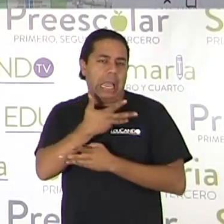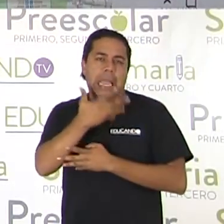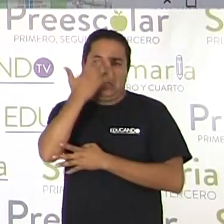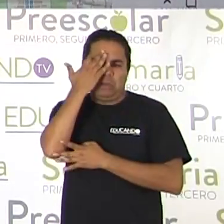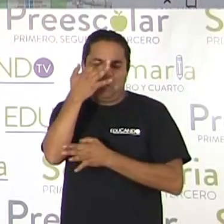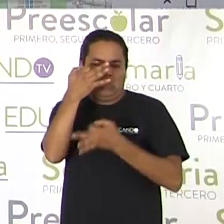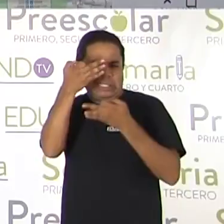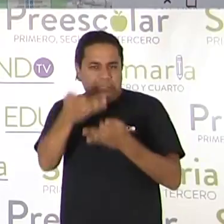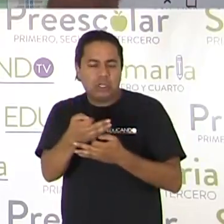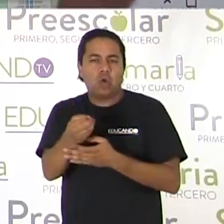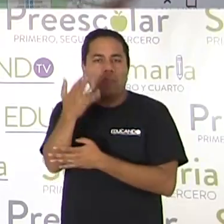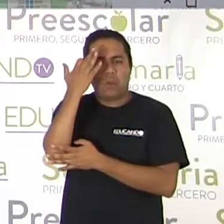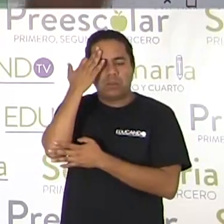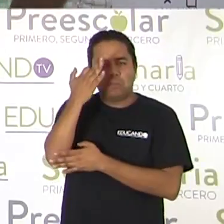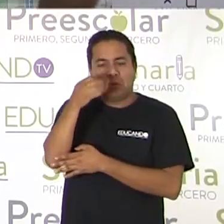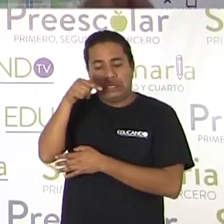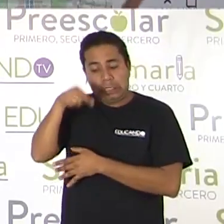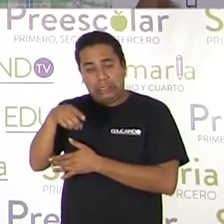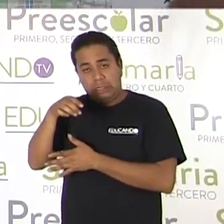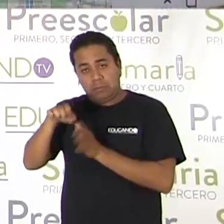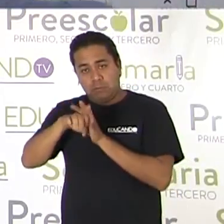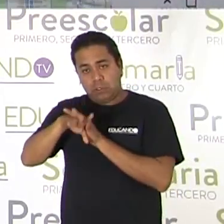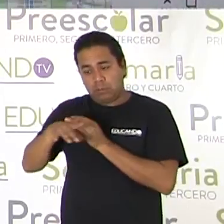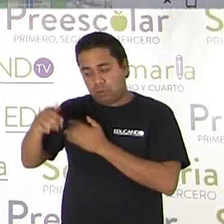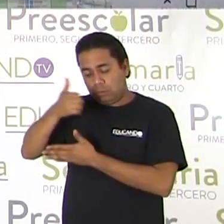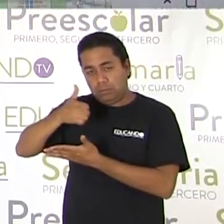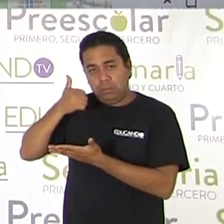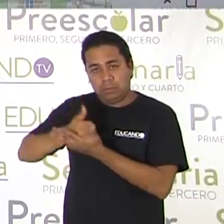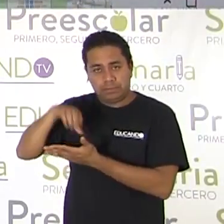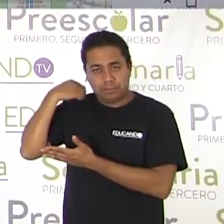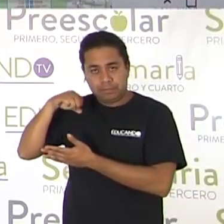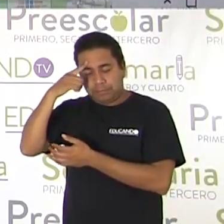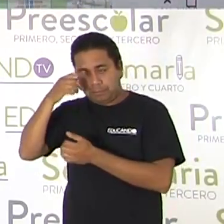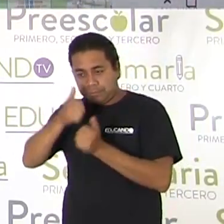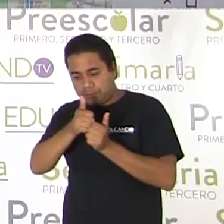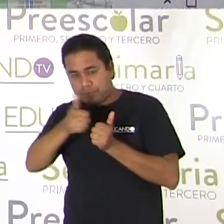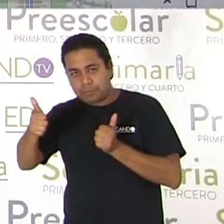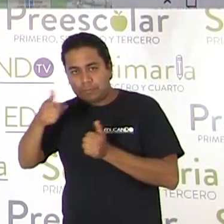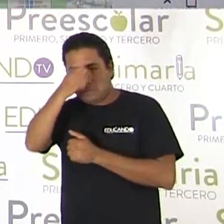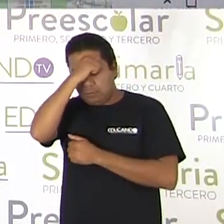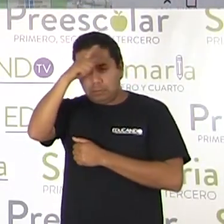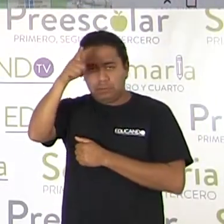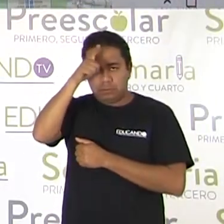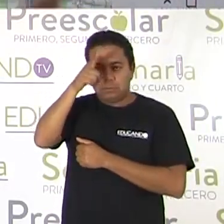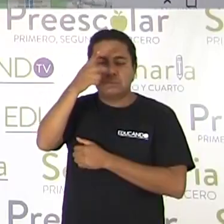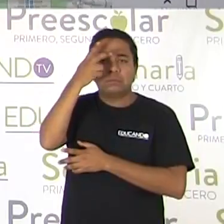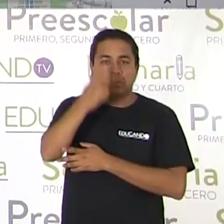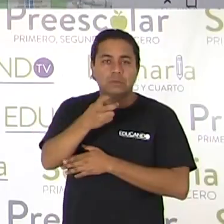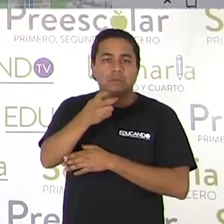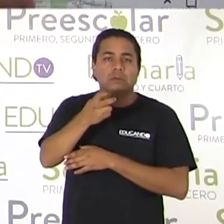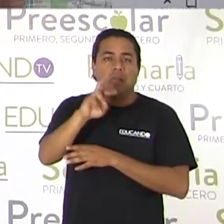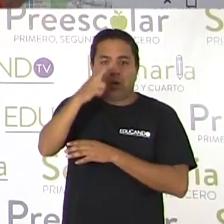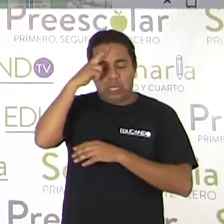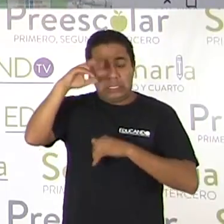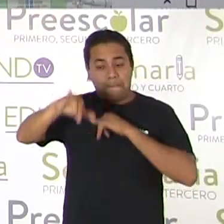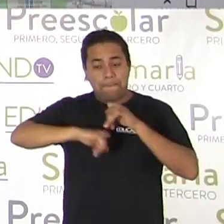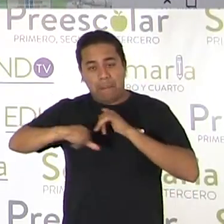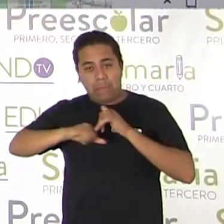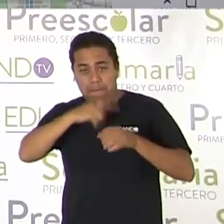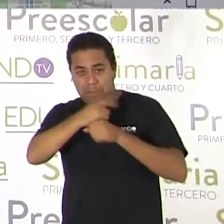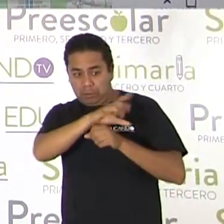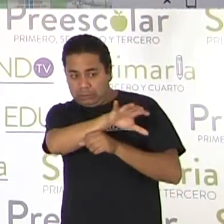que nos podemos hacer de la capital a lo que es Tlacolula. Y eso, acuérdate que esto es con base al mapa, lo que nos